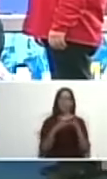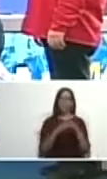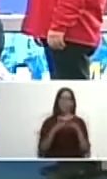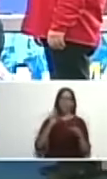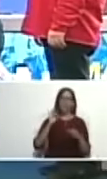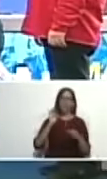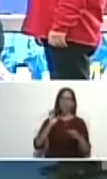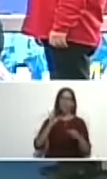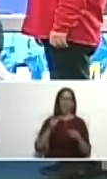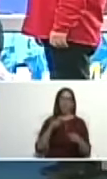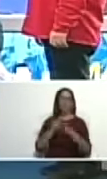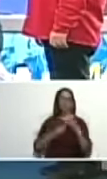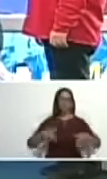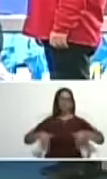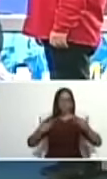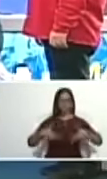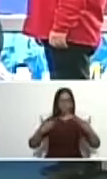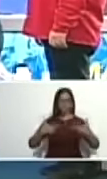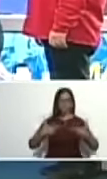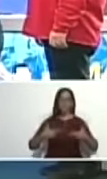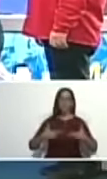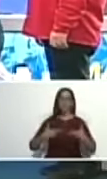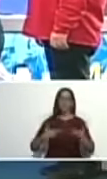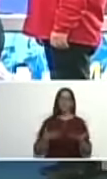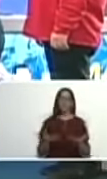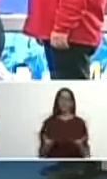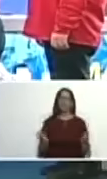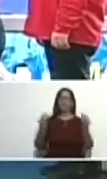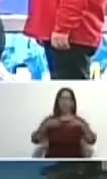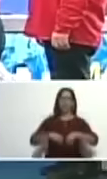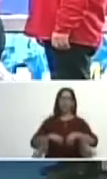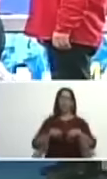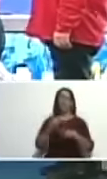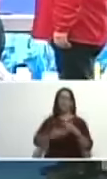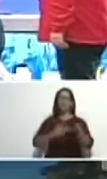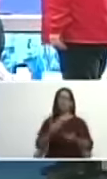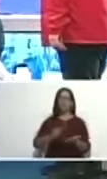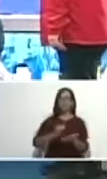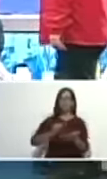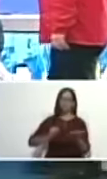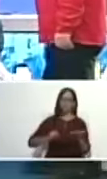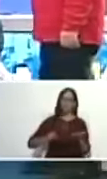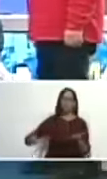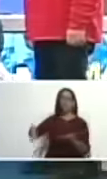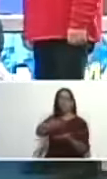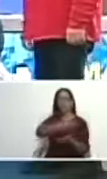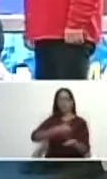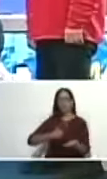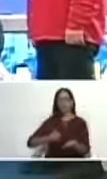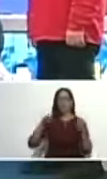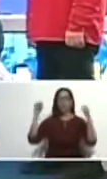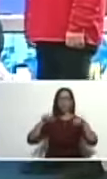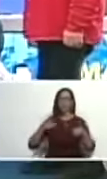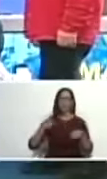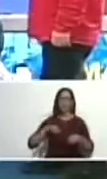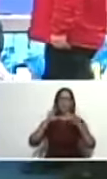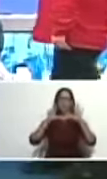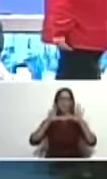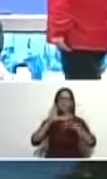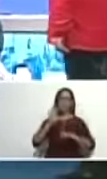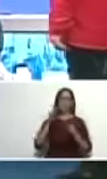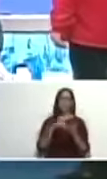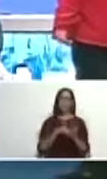una videoconferencia y consolidó el proceso de recolección de firmas. Y hoy aquí tenemos las 85.000